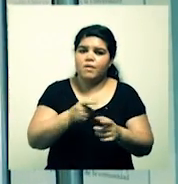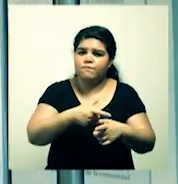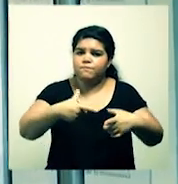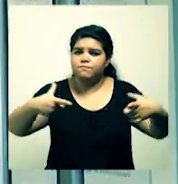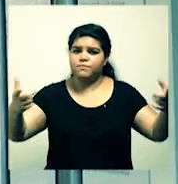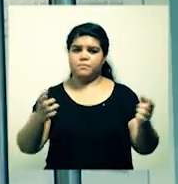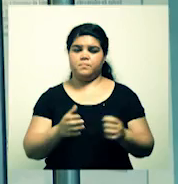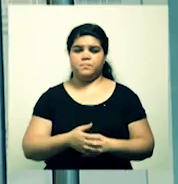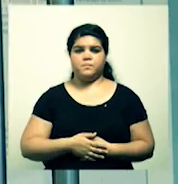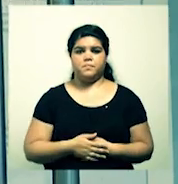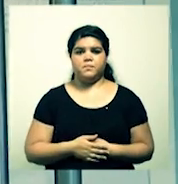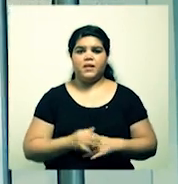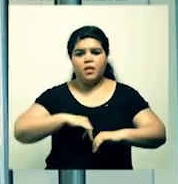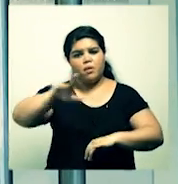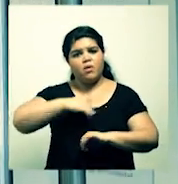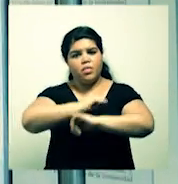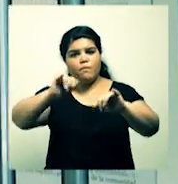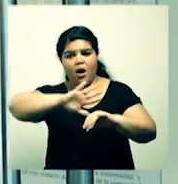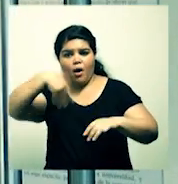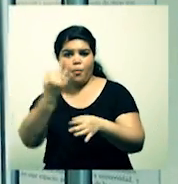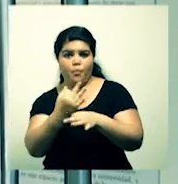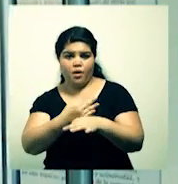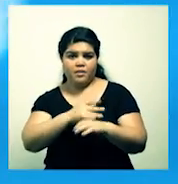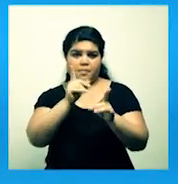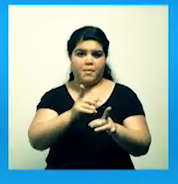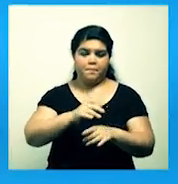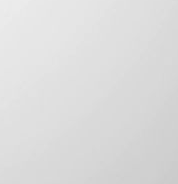seguir adelante y que siga creciendo, darle difusión fuera del colegio.